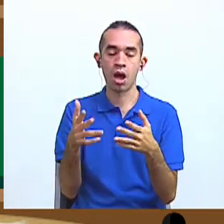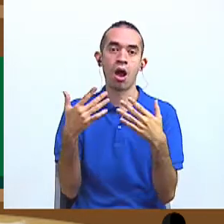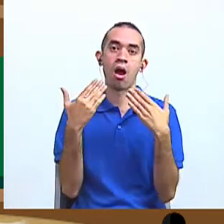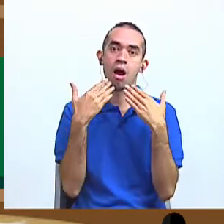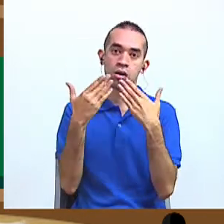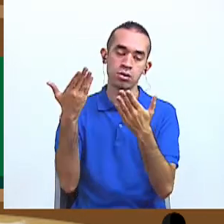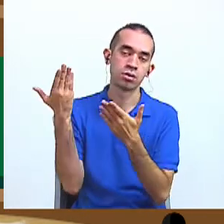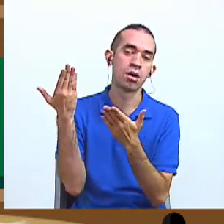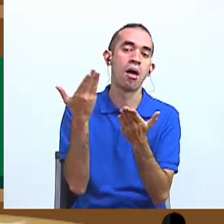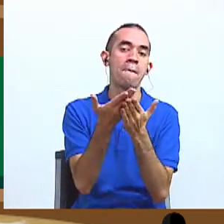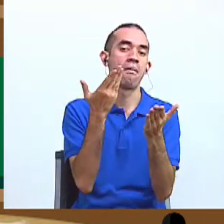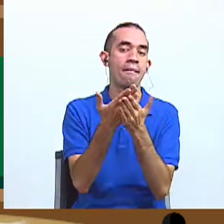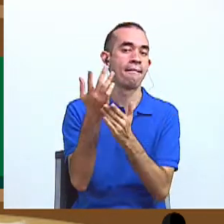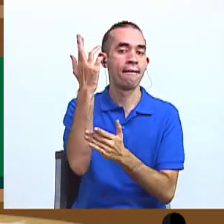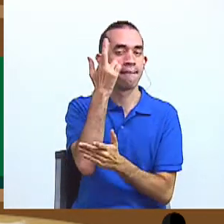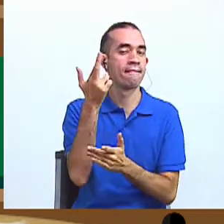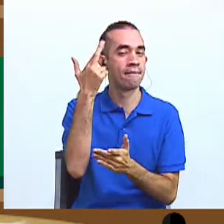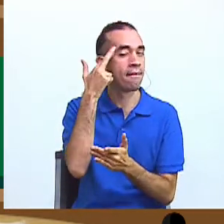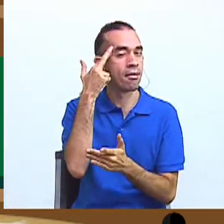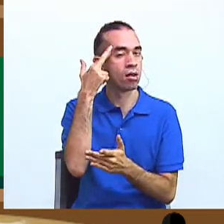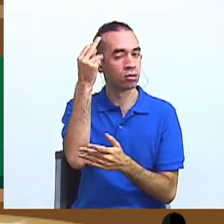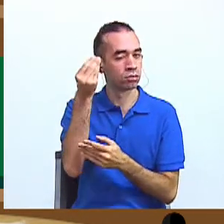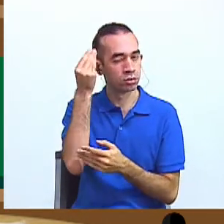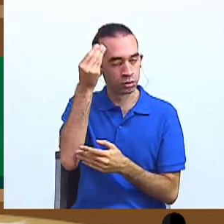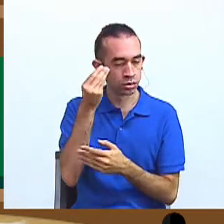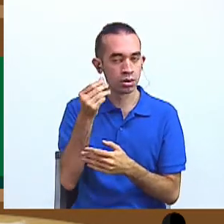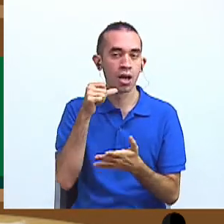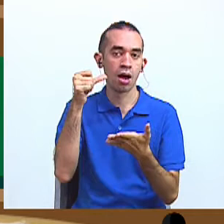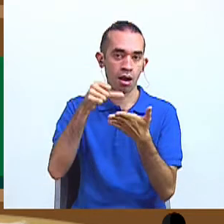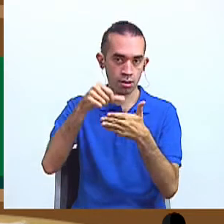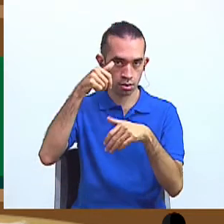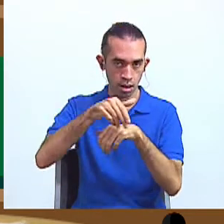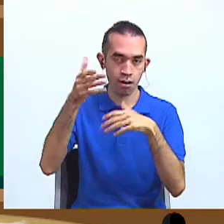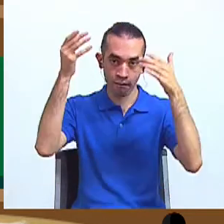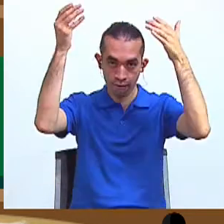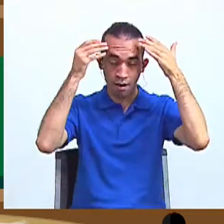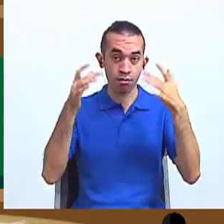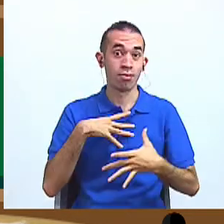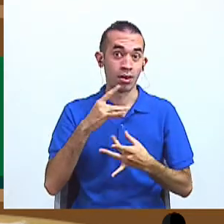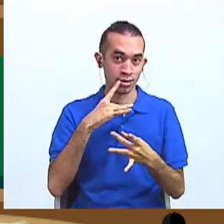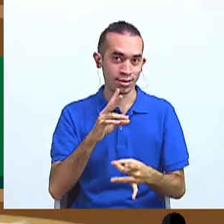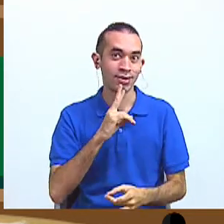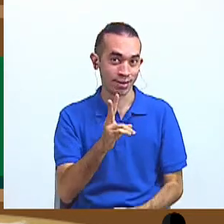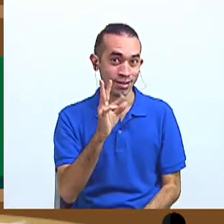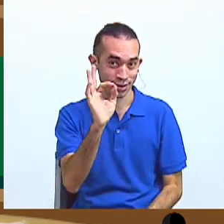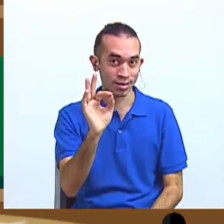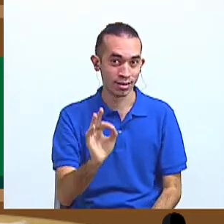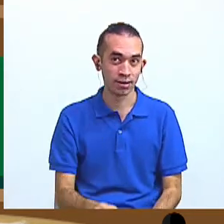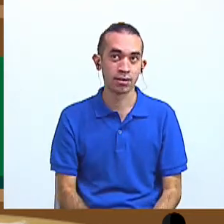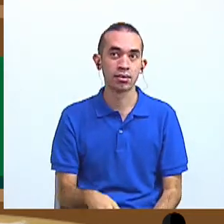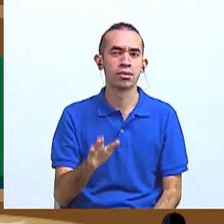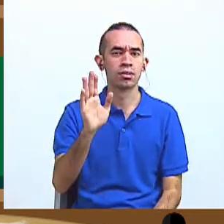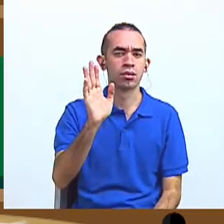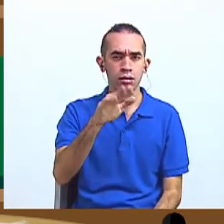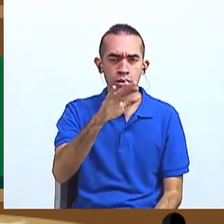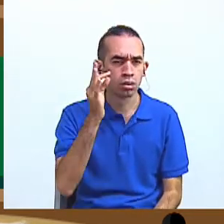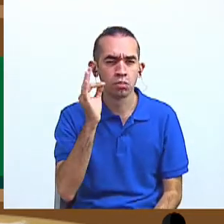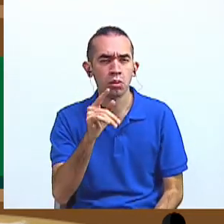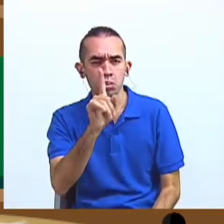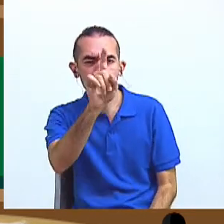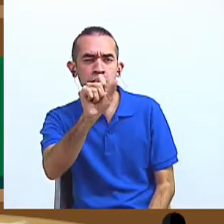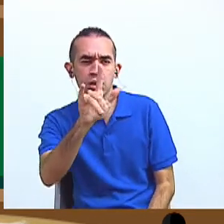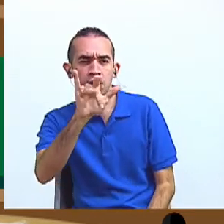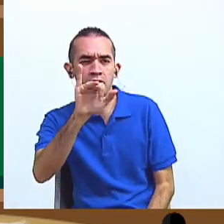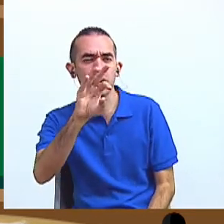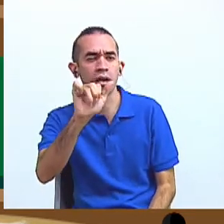la reflexión sobre el cartero del rey. ¿Qué les ha parecido, muchachos? Interesante, ¿verdad? Silvia, veo que usted levantó la